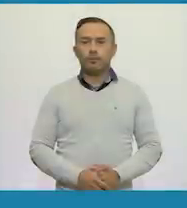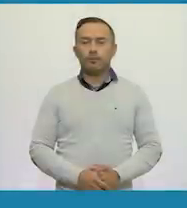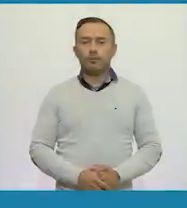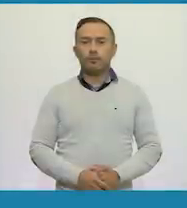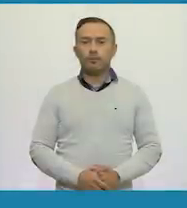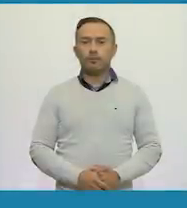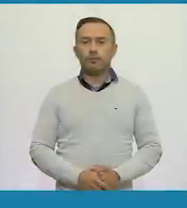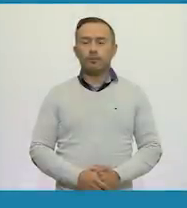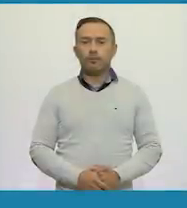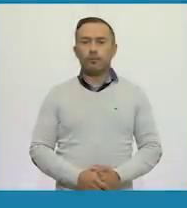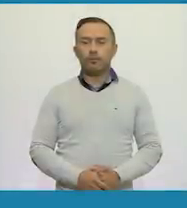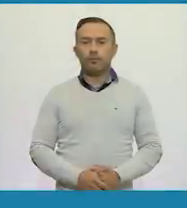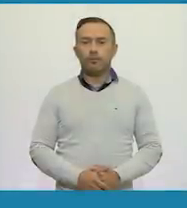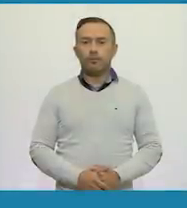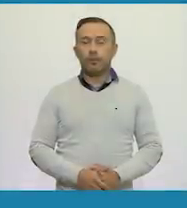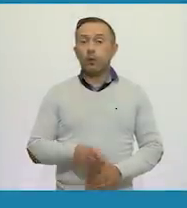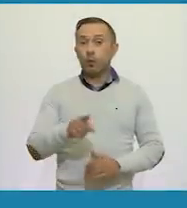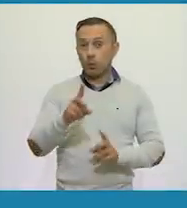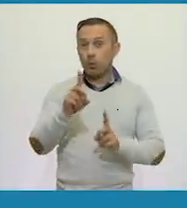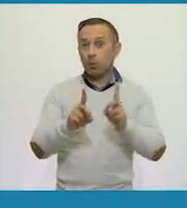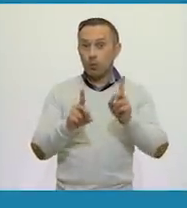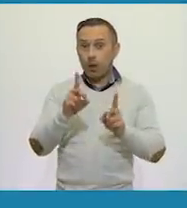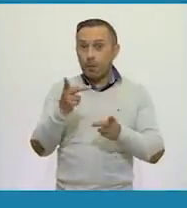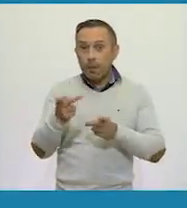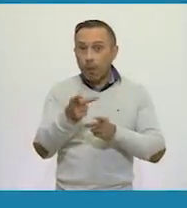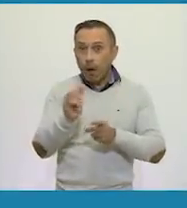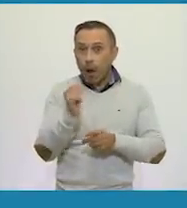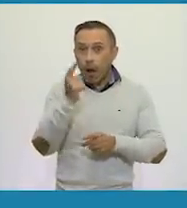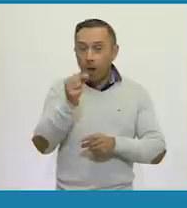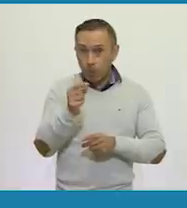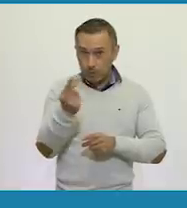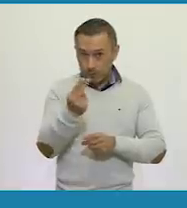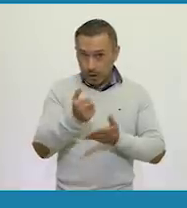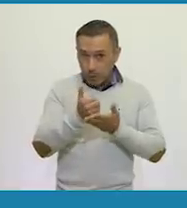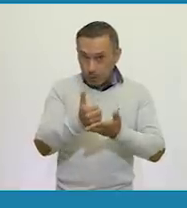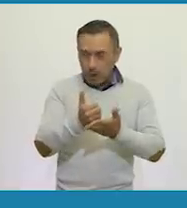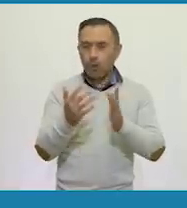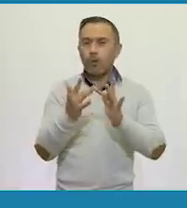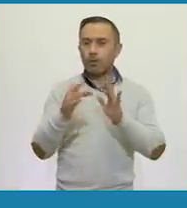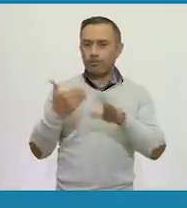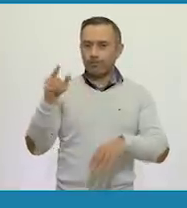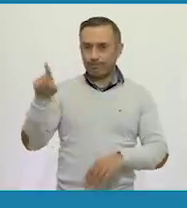Si necesitas ayuda para responder tus dudas, contáctanos.